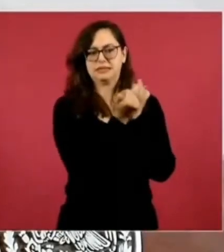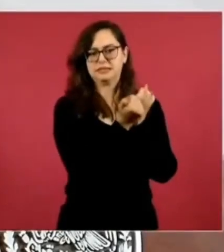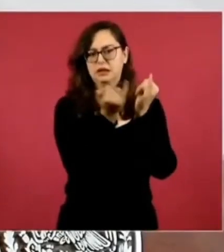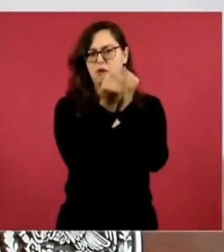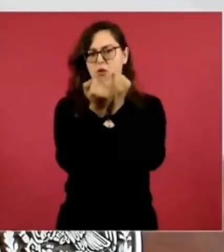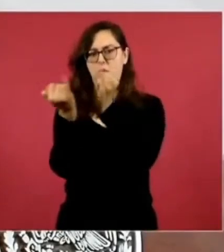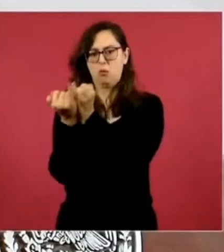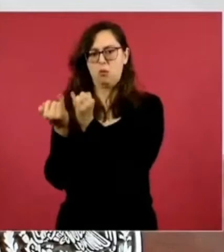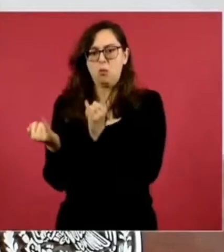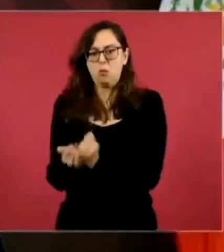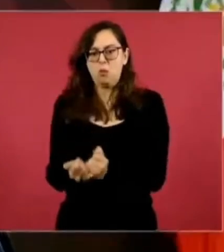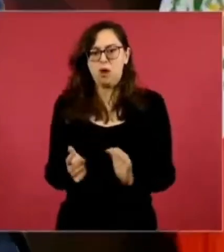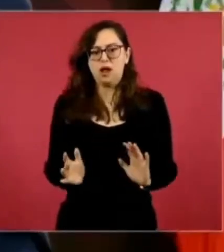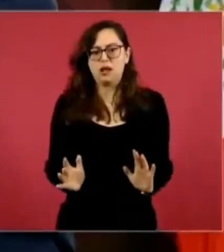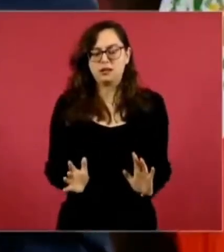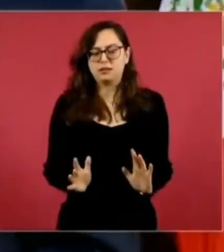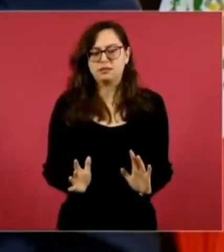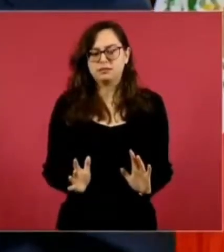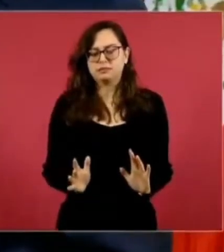que actúan de manera